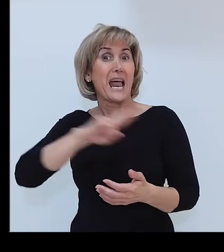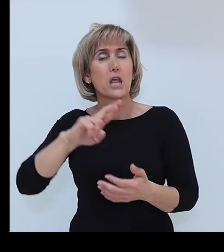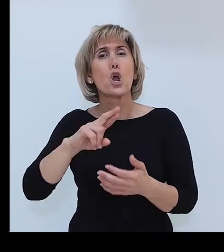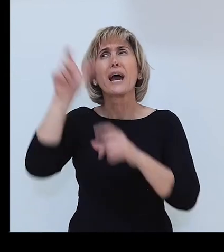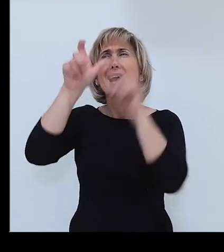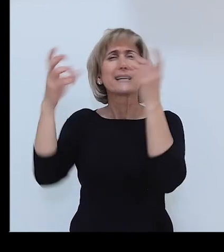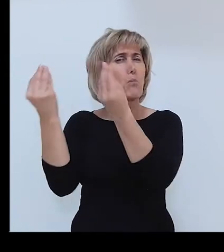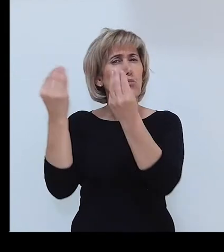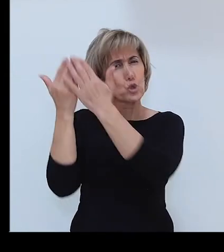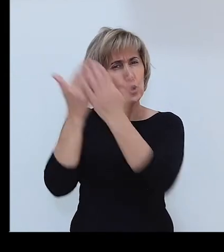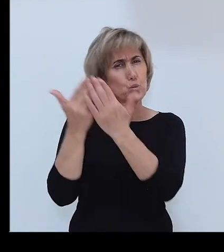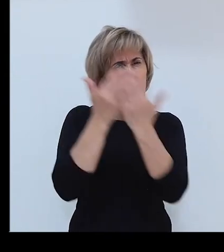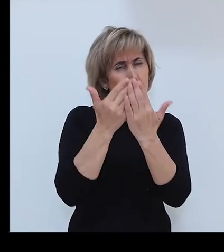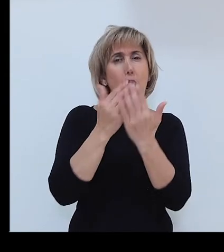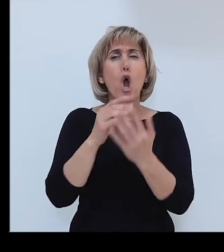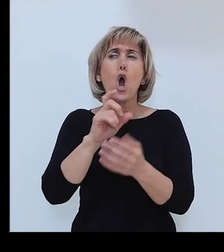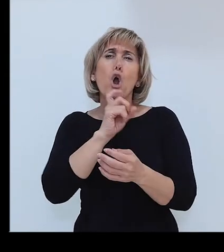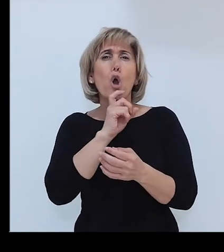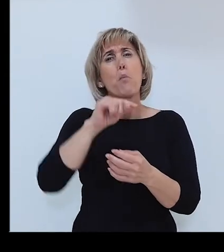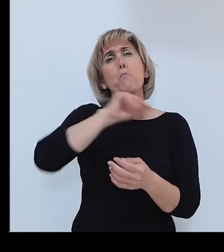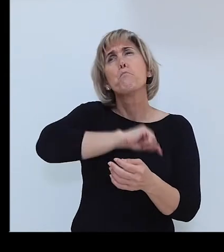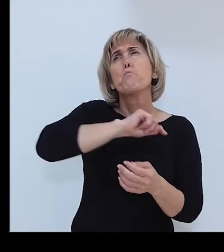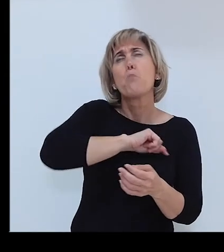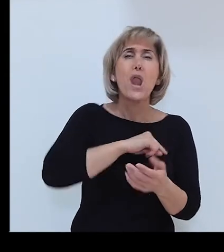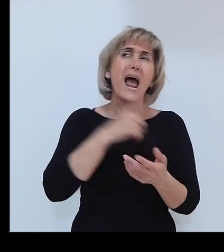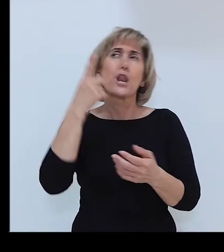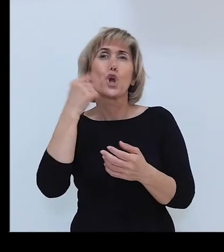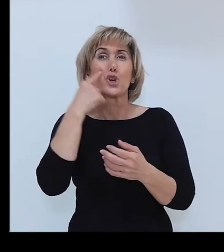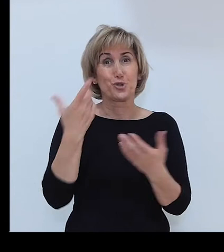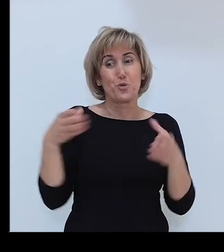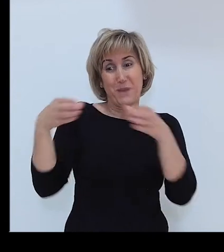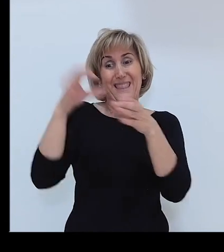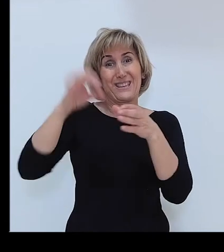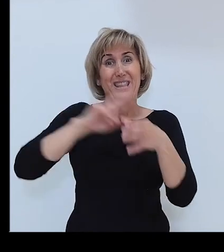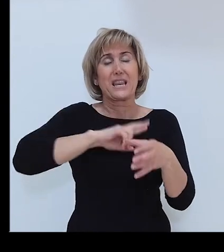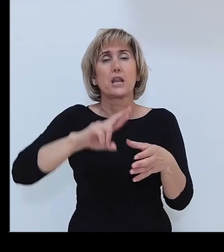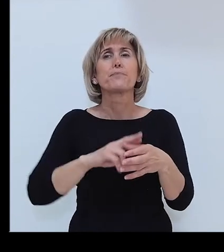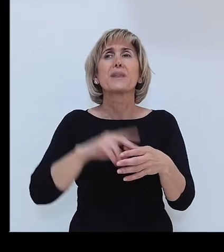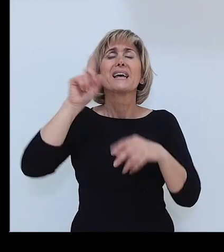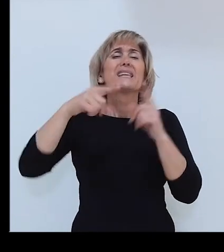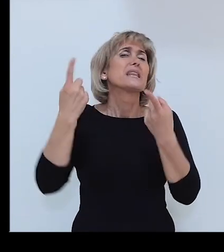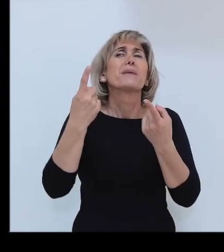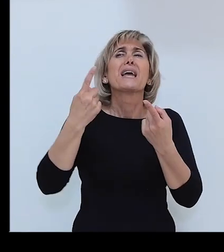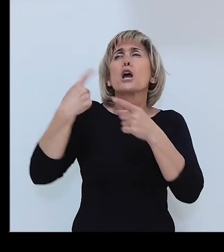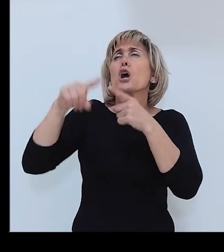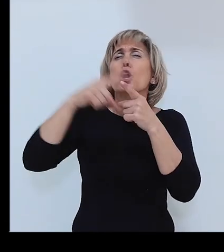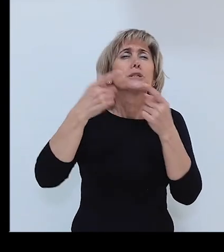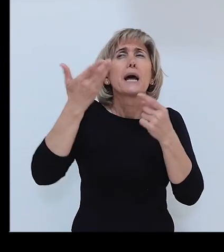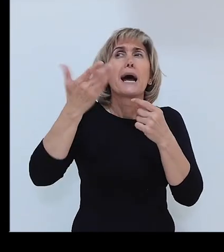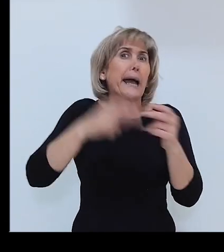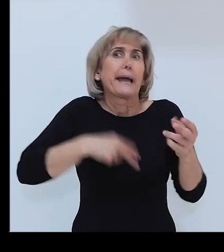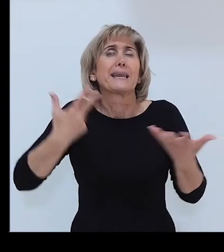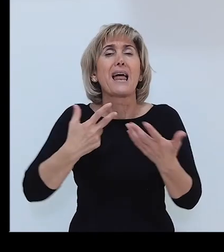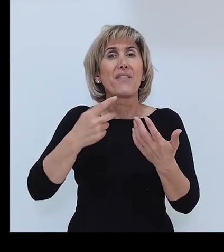Por ejemplo, la religión la estudia mucha gente, ¿vale? ¿No? ¿Cómo observar la moral y las costumbres? ¿No? La religión,